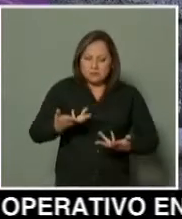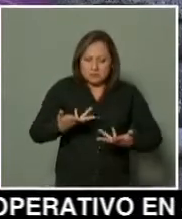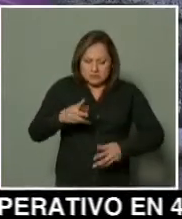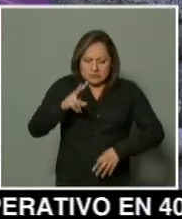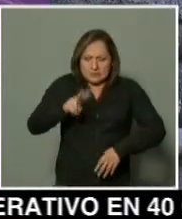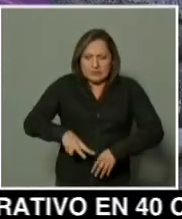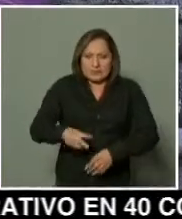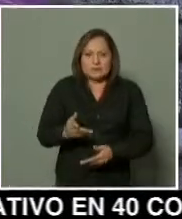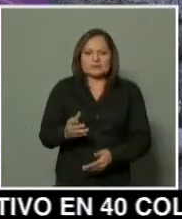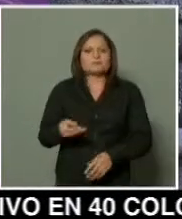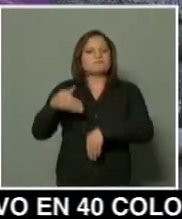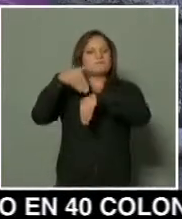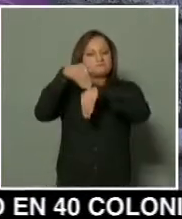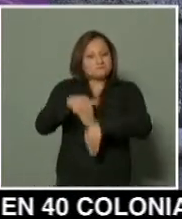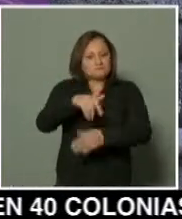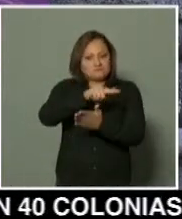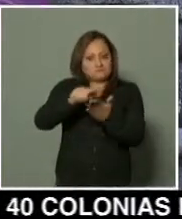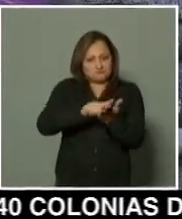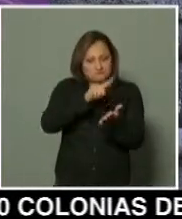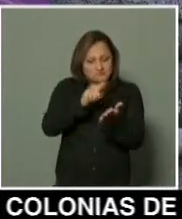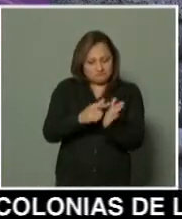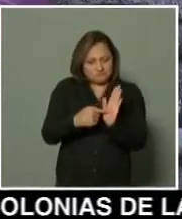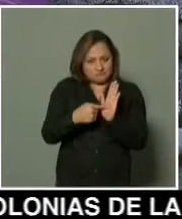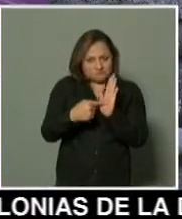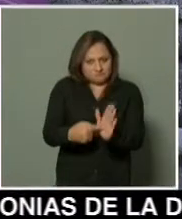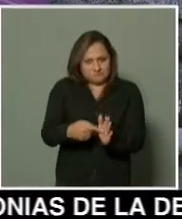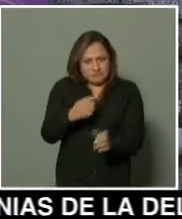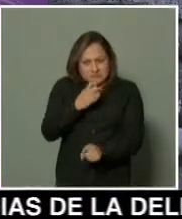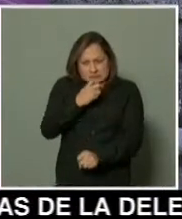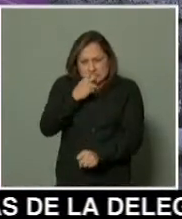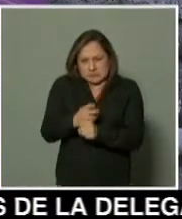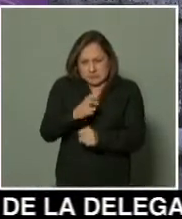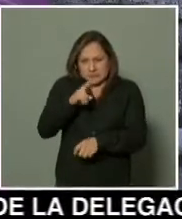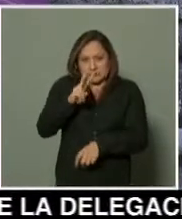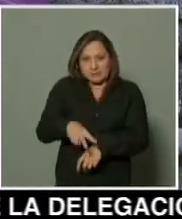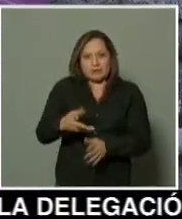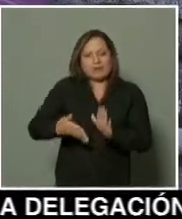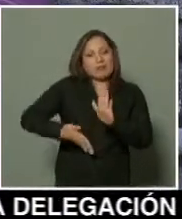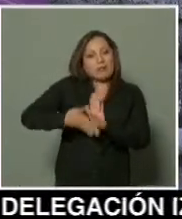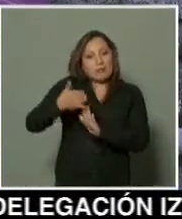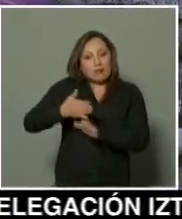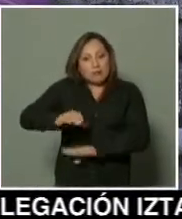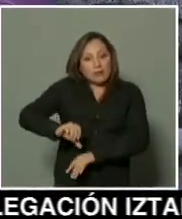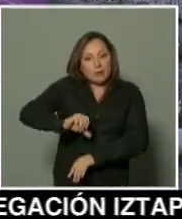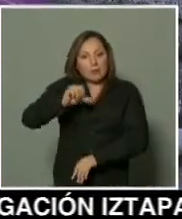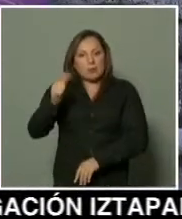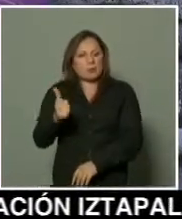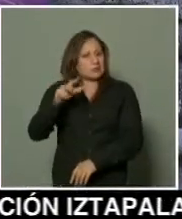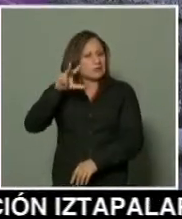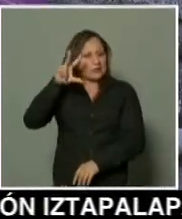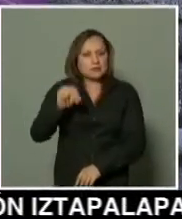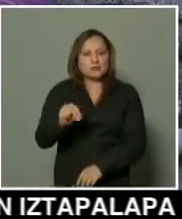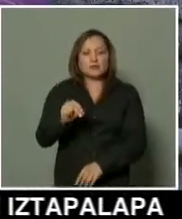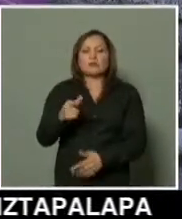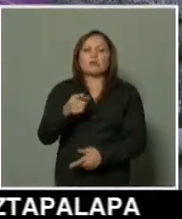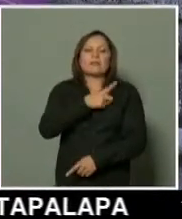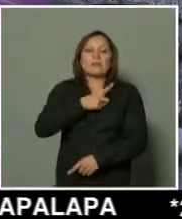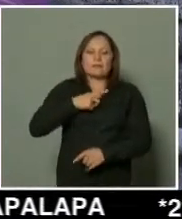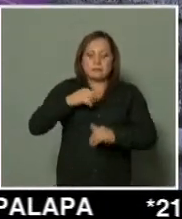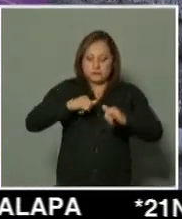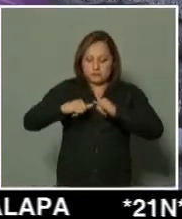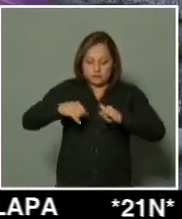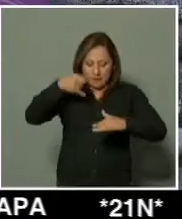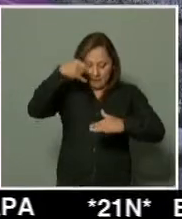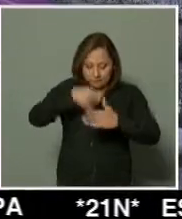la ley. Para ello, dijo, necesitamos ser muy tajantes, ninguna construcción más hasta que tengamos un atlas de riesgos